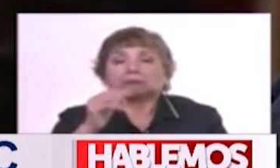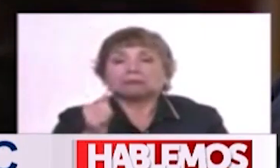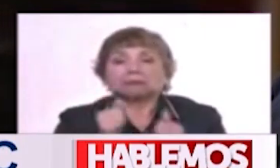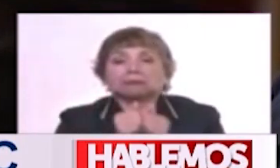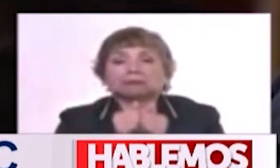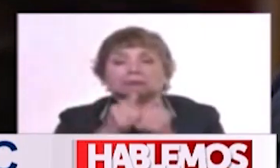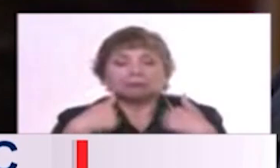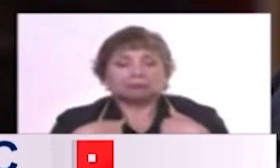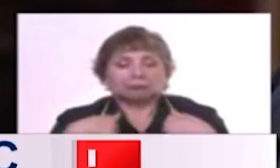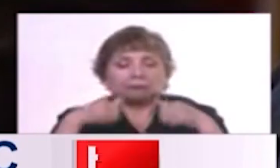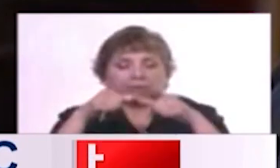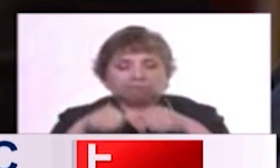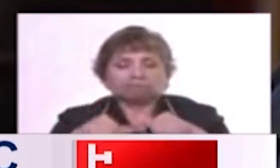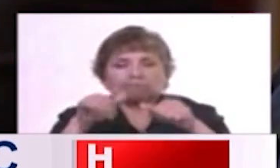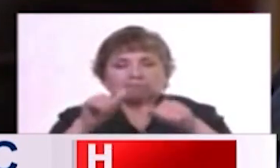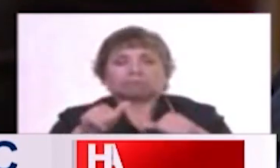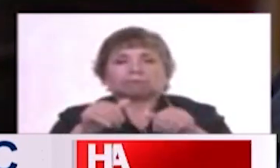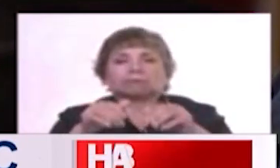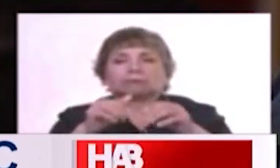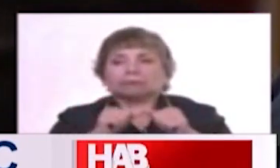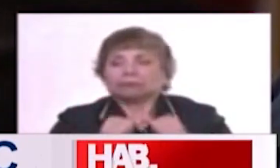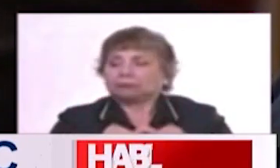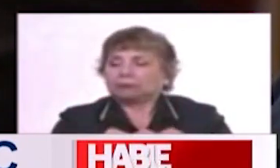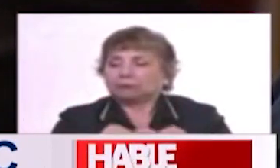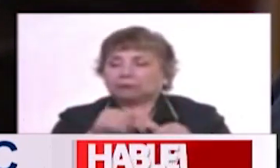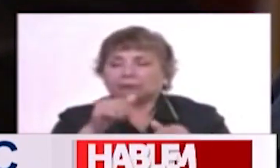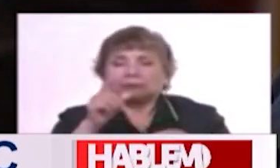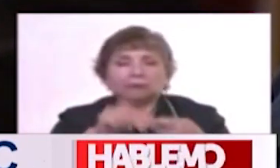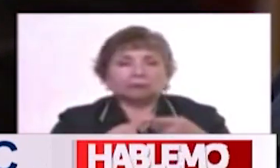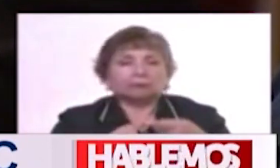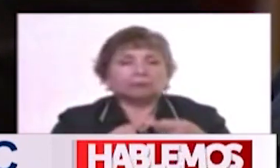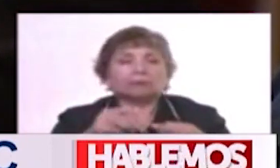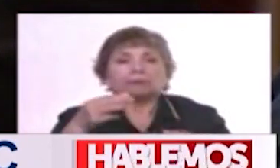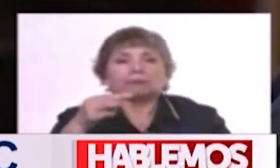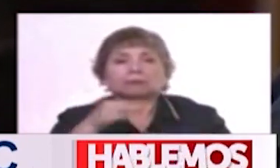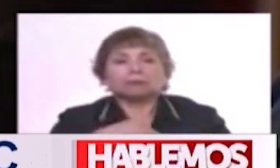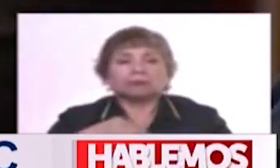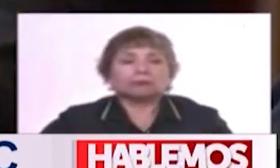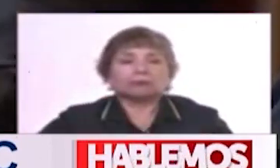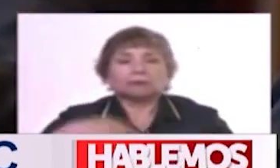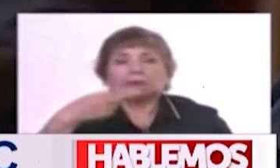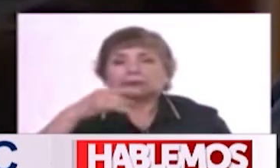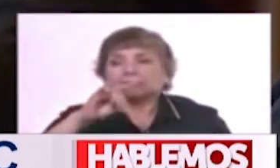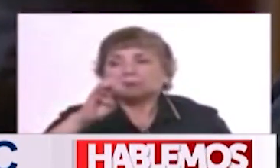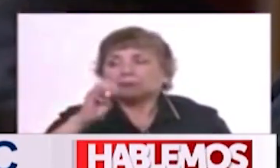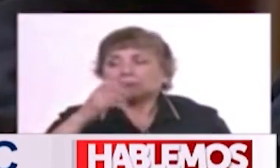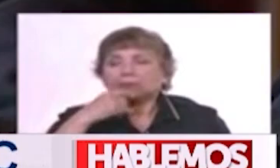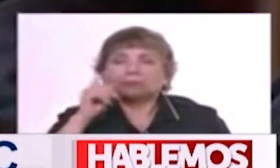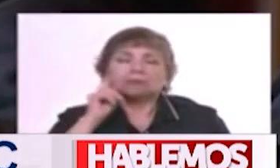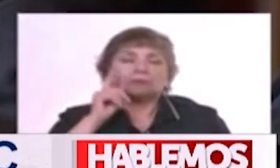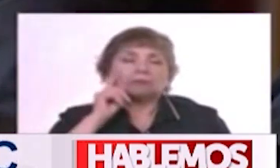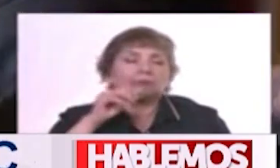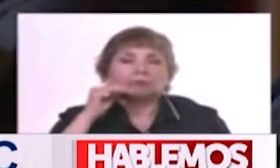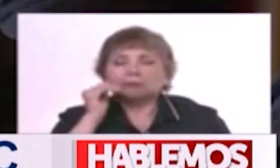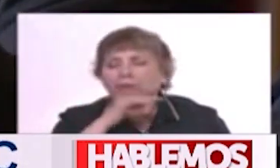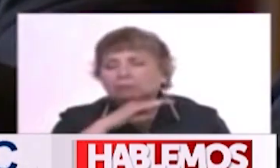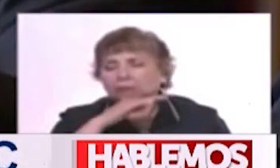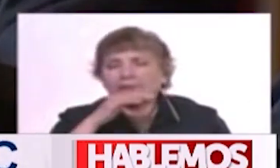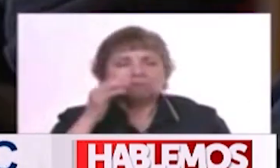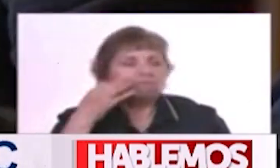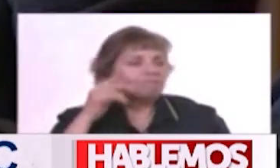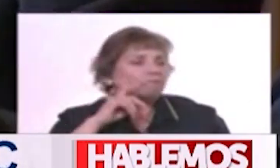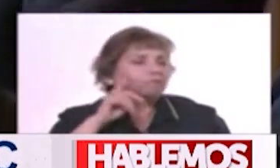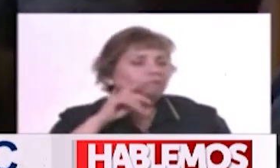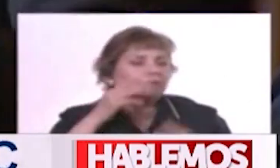hemos quedado ahí a la salida del ministro Huerta. Eso es falso. Ahí está